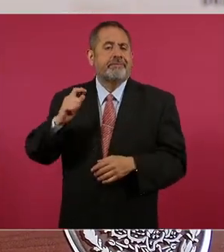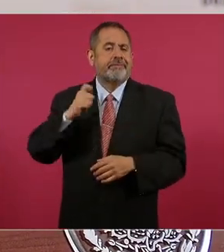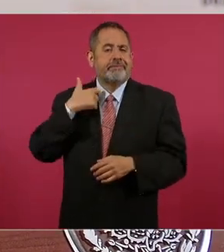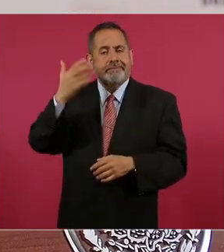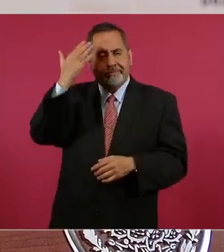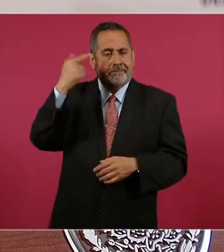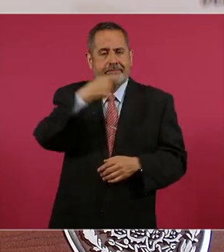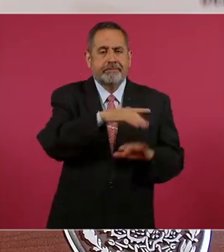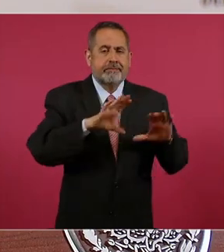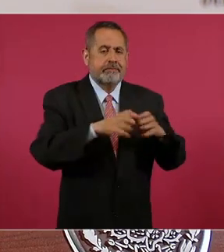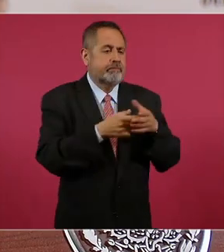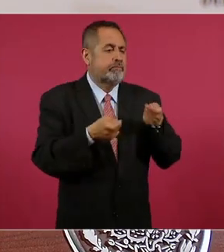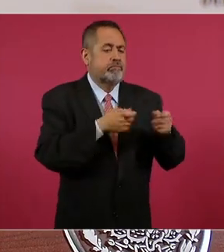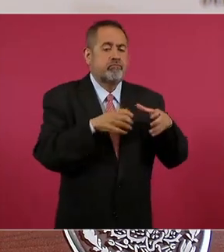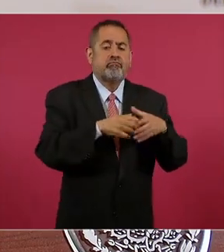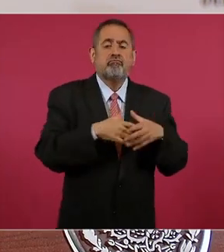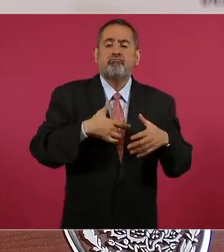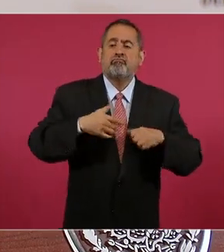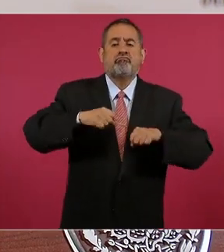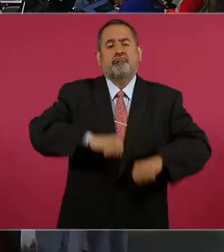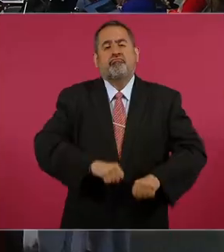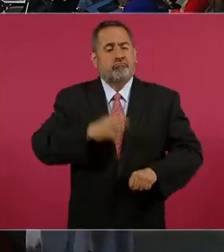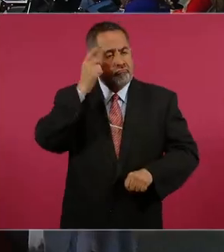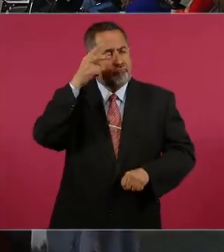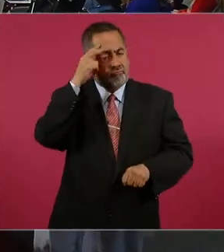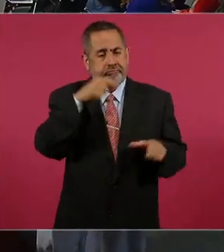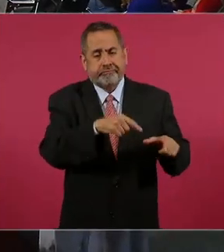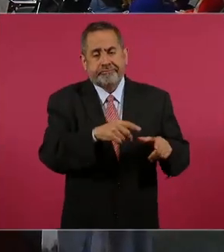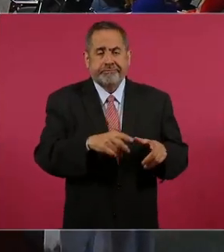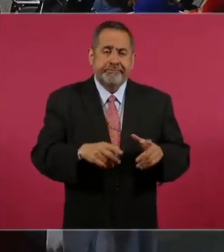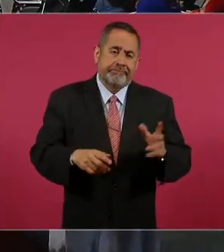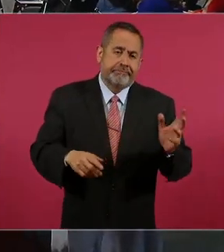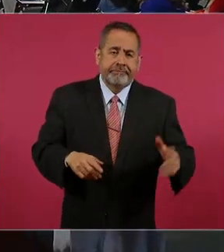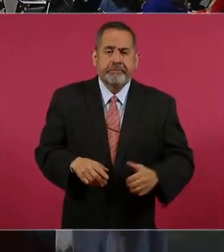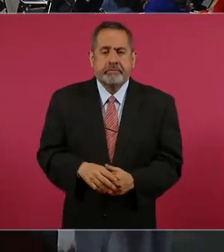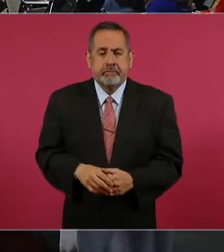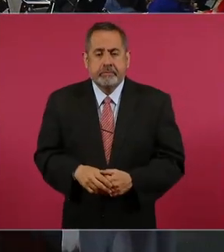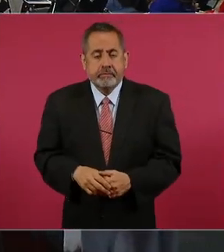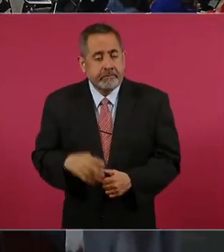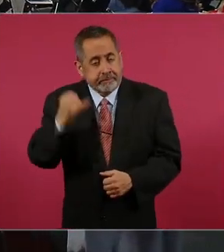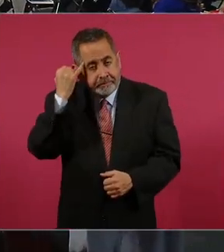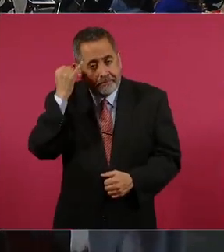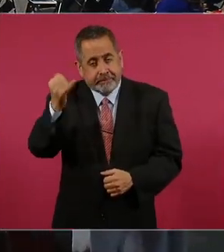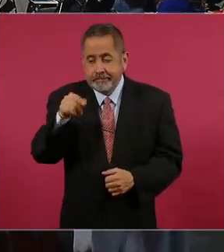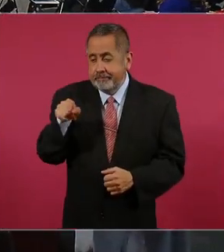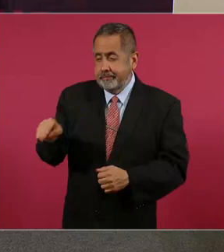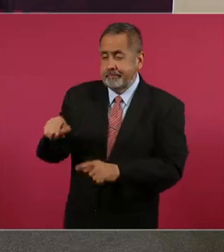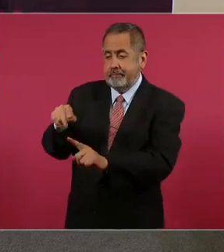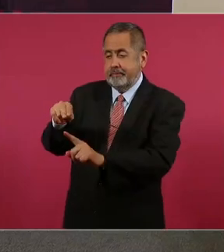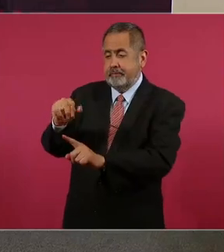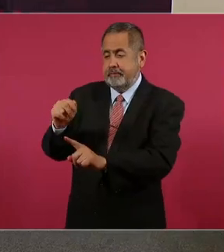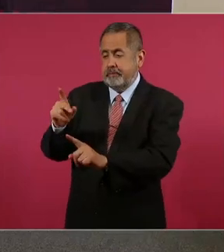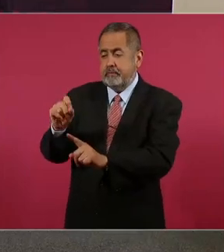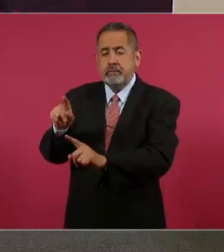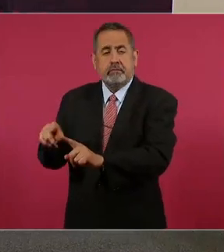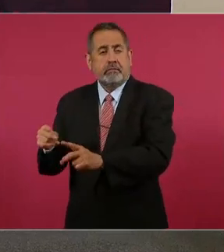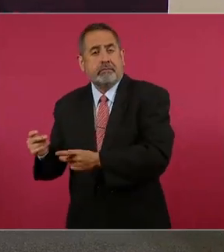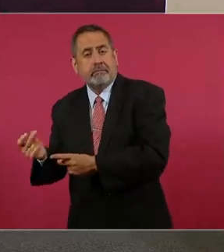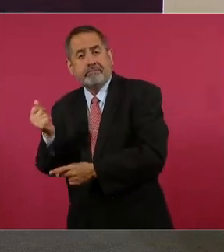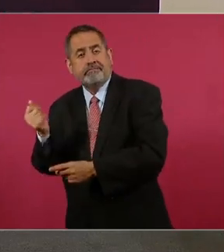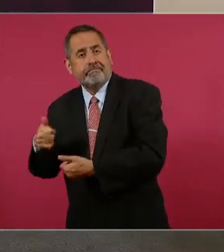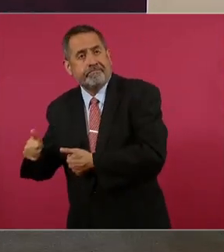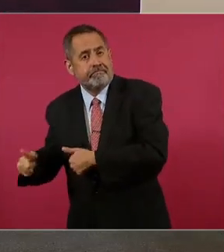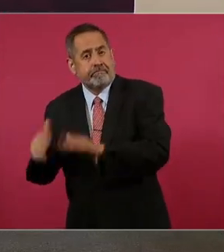potentados los que se sentían dueños de México imagínense si eso le hicieron a Napoleón que no